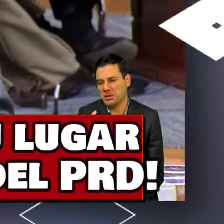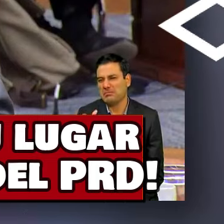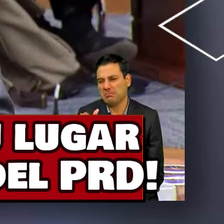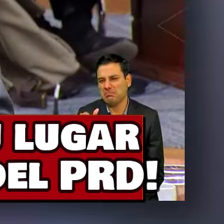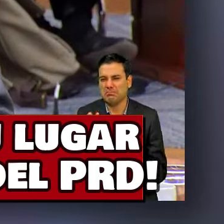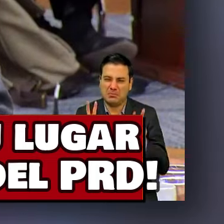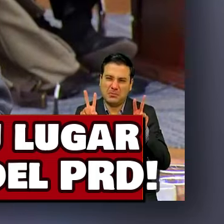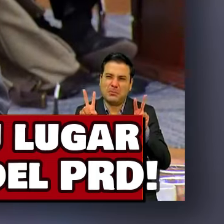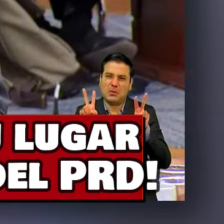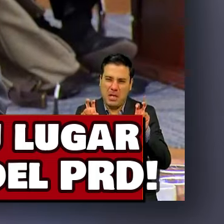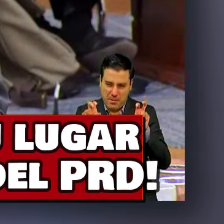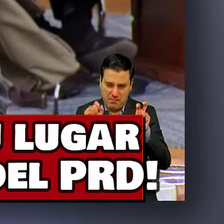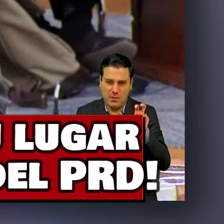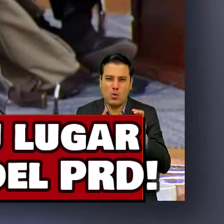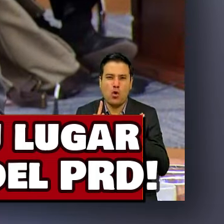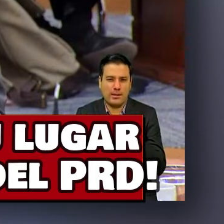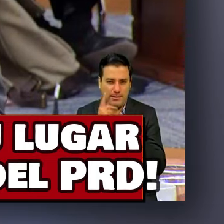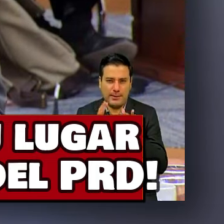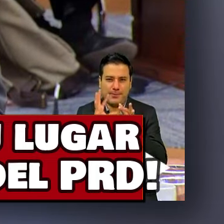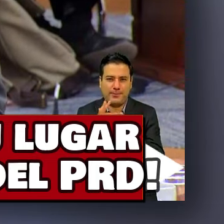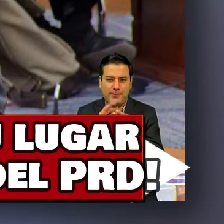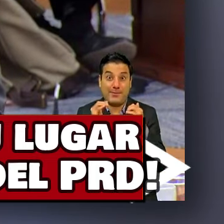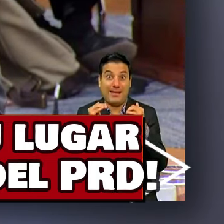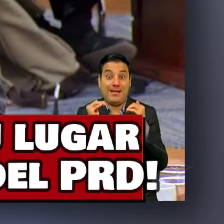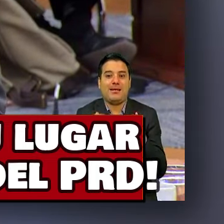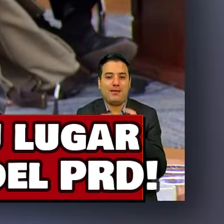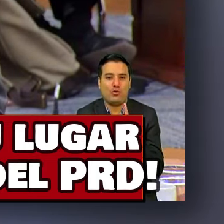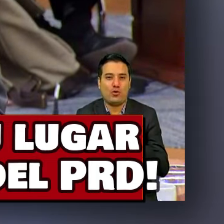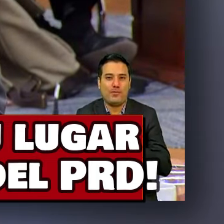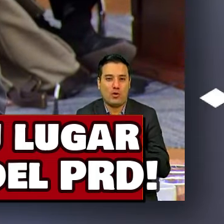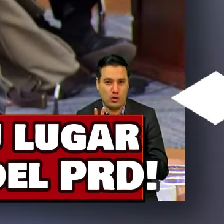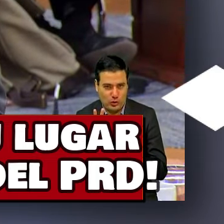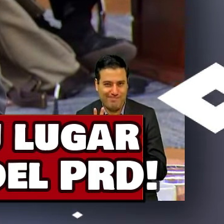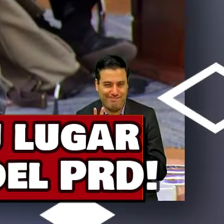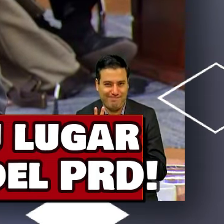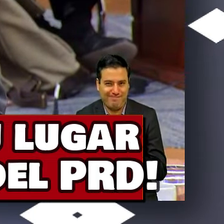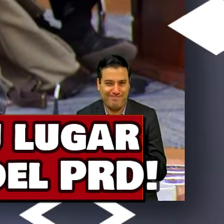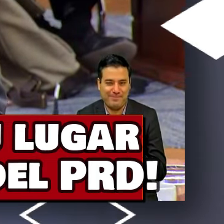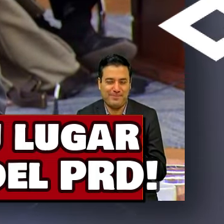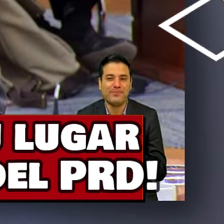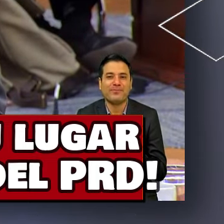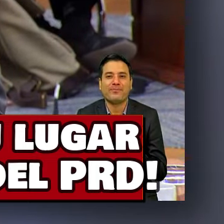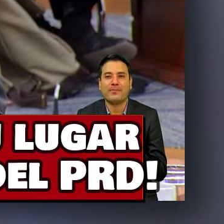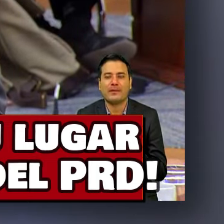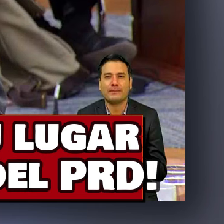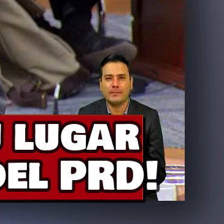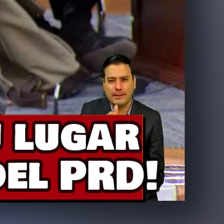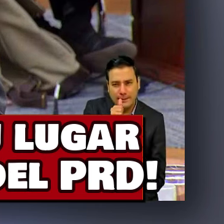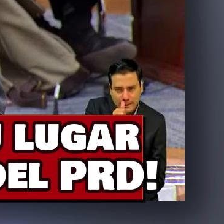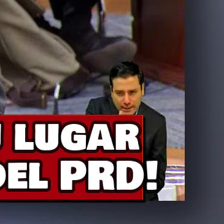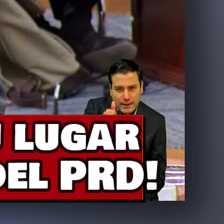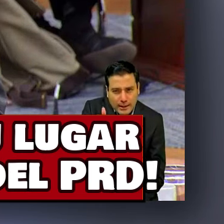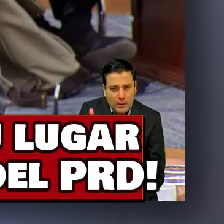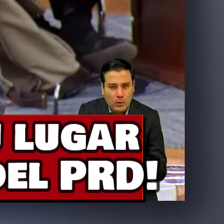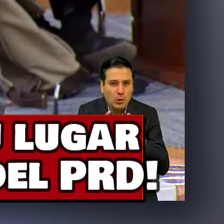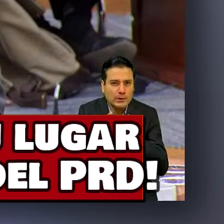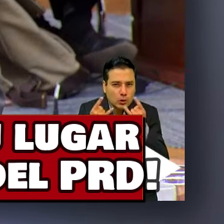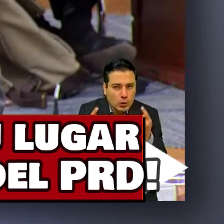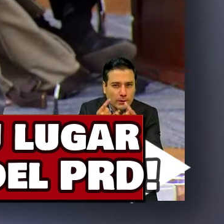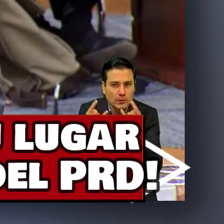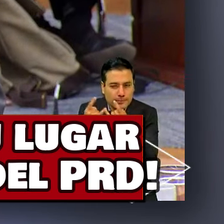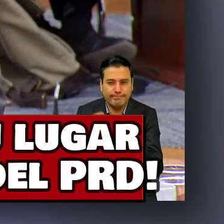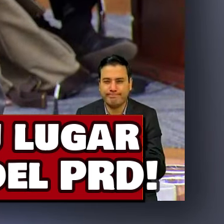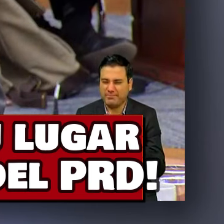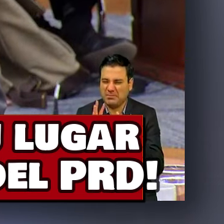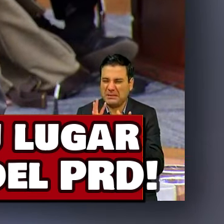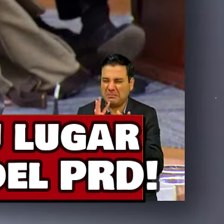no me comprometo, en el siguiente punto del orden del día para particularizar los casos, los puntos de ese acuerdo